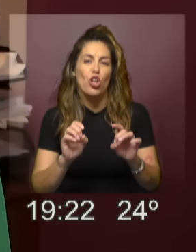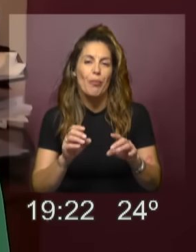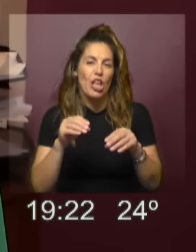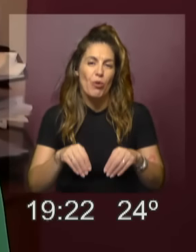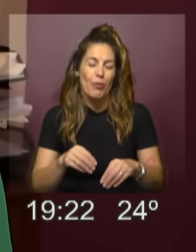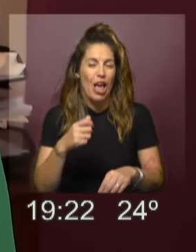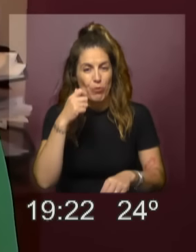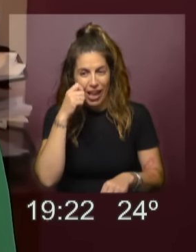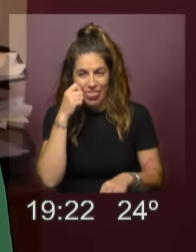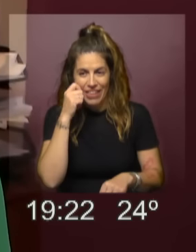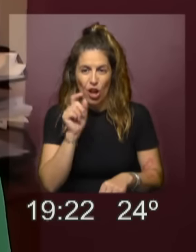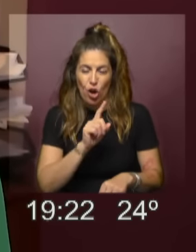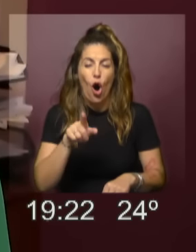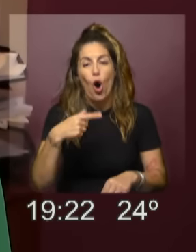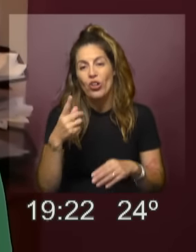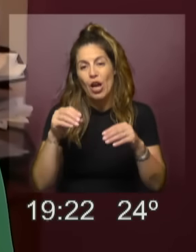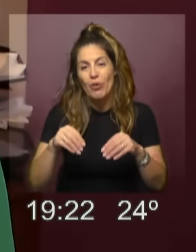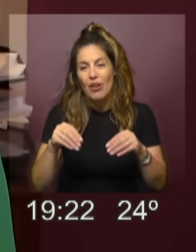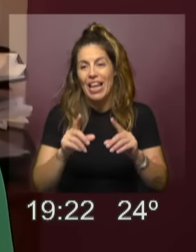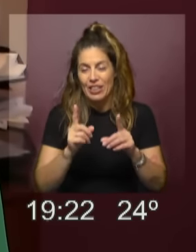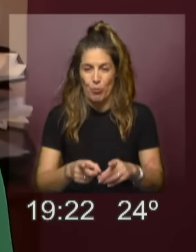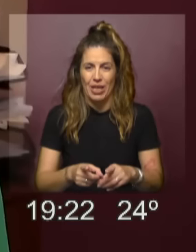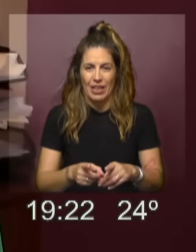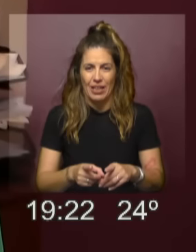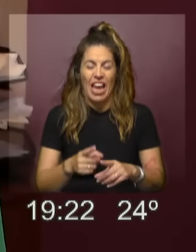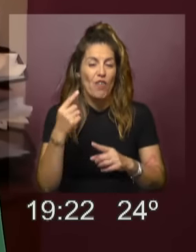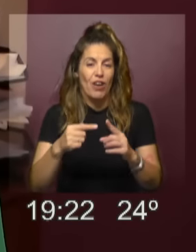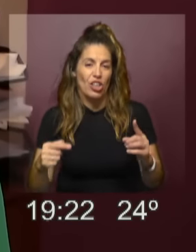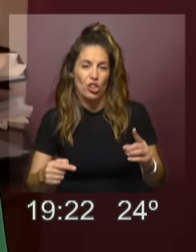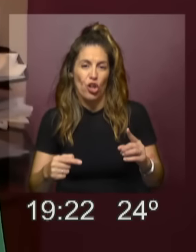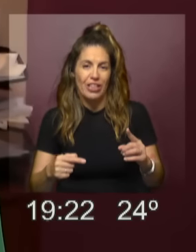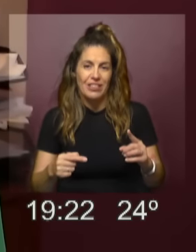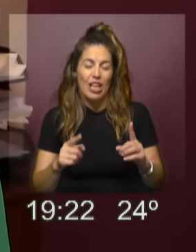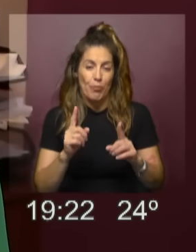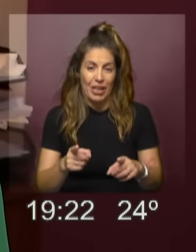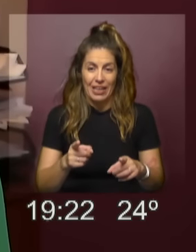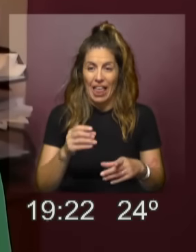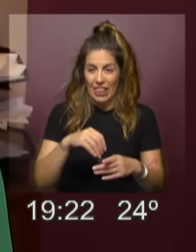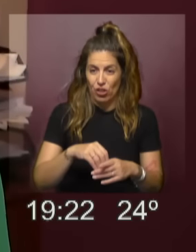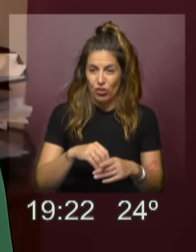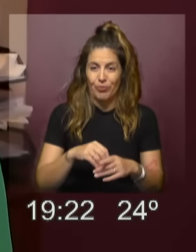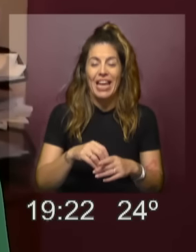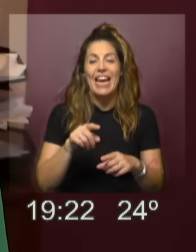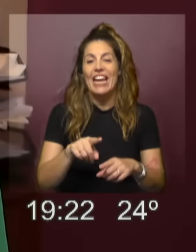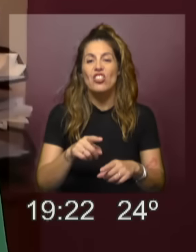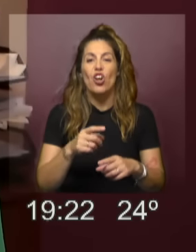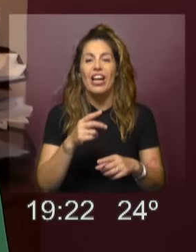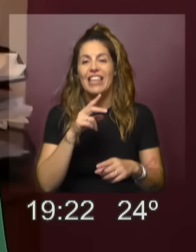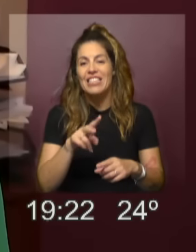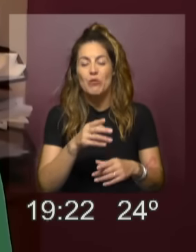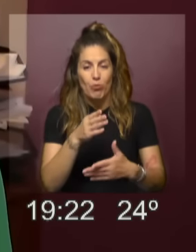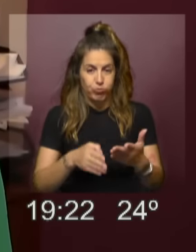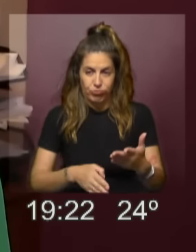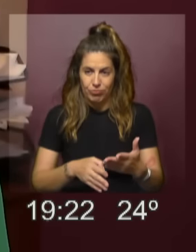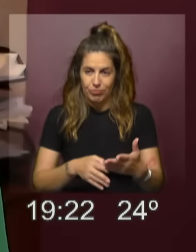vulnerabilidad de la edad, hay otras vulnerabilidades también, factores todos de discriminación. Entonces, eso que denominamos